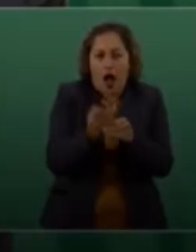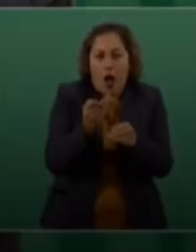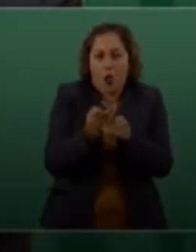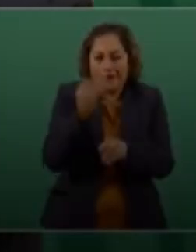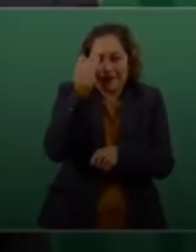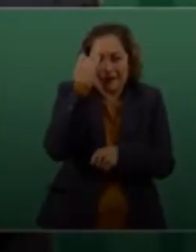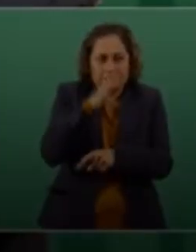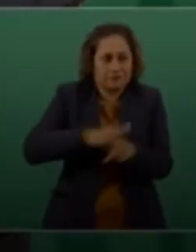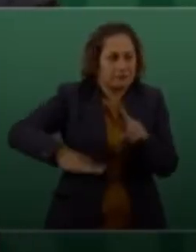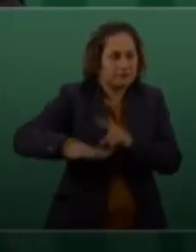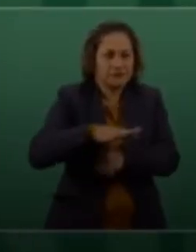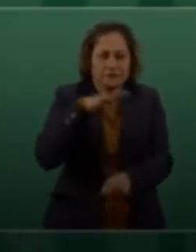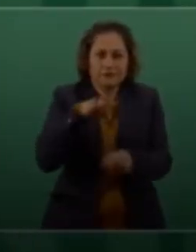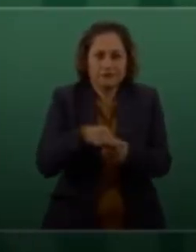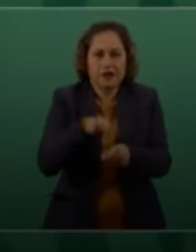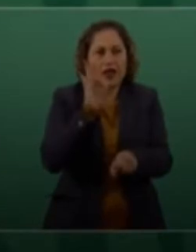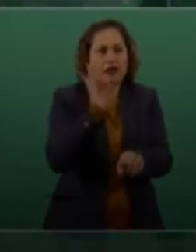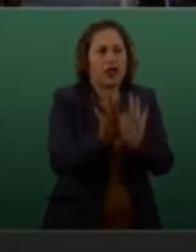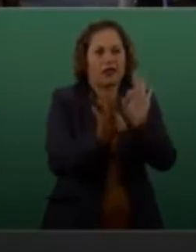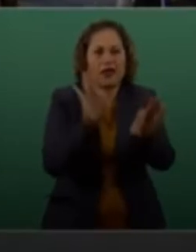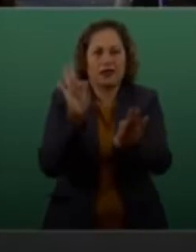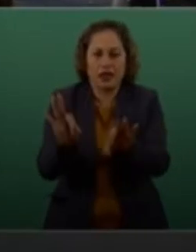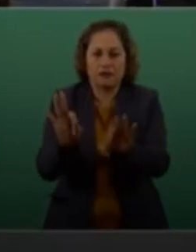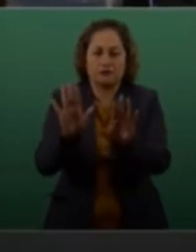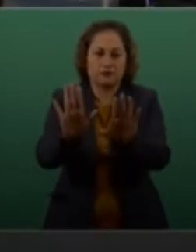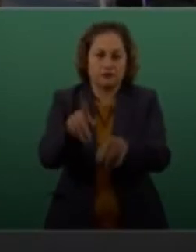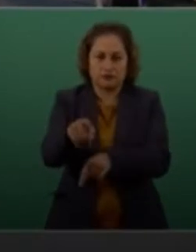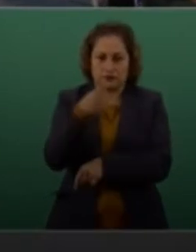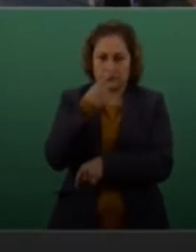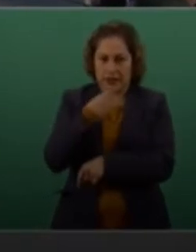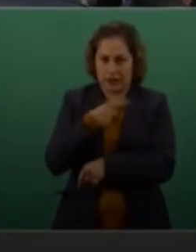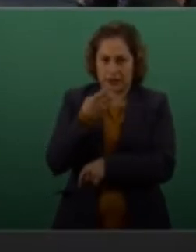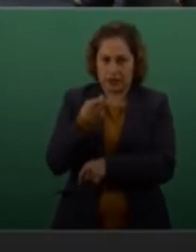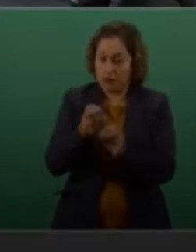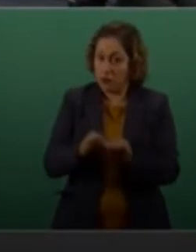No estoy queriendo quitarle importancia a la denuncia.